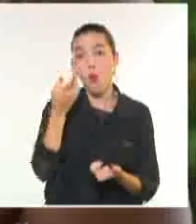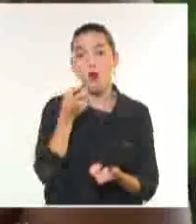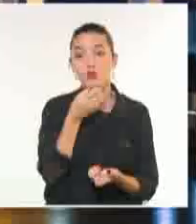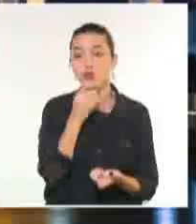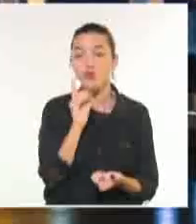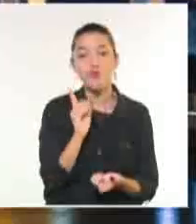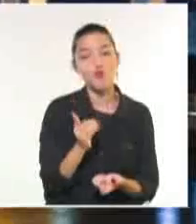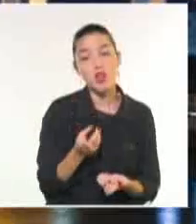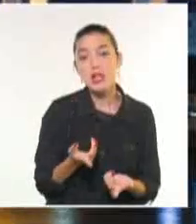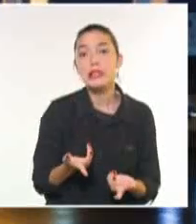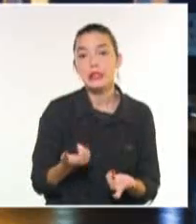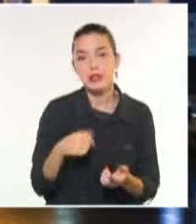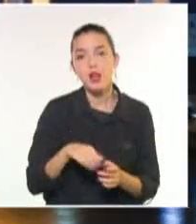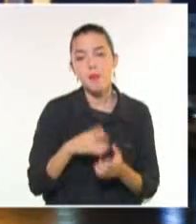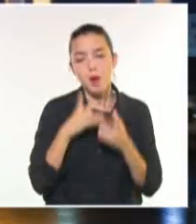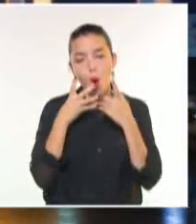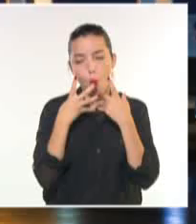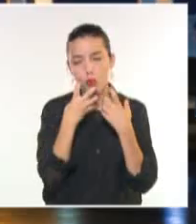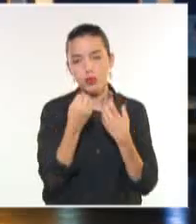esa foto.